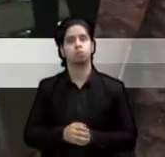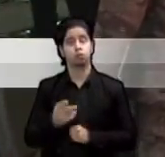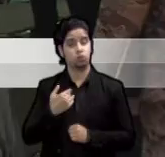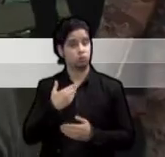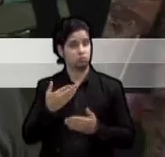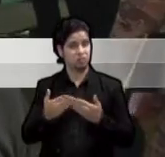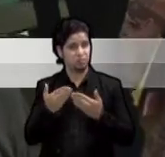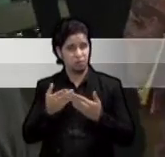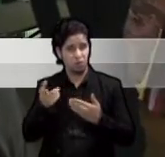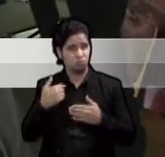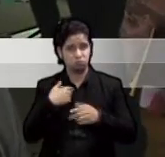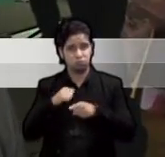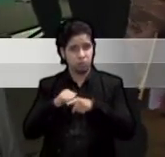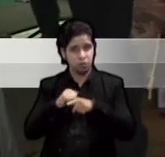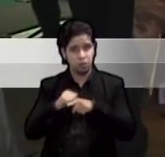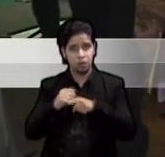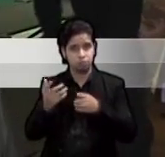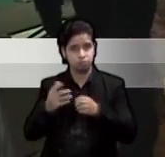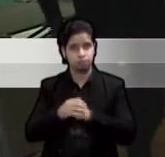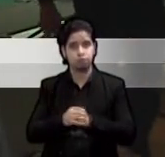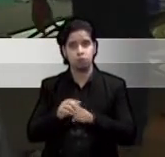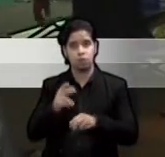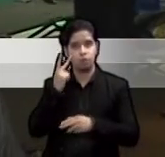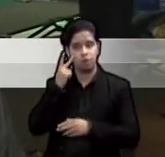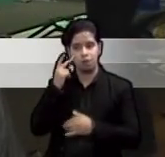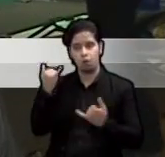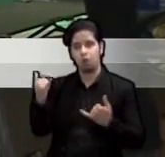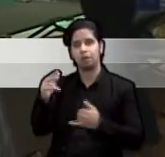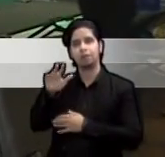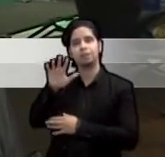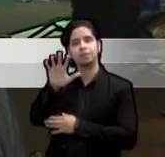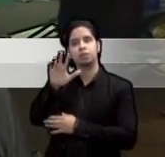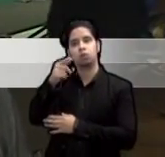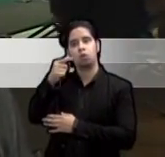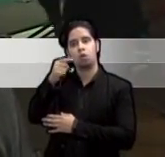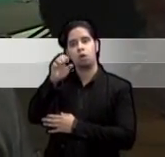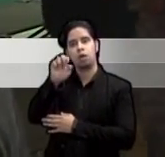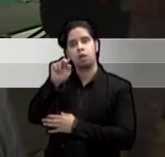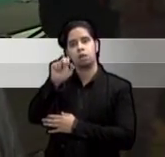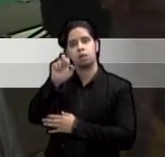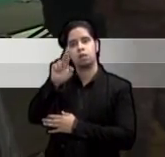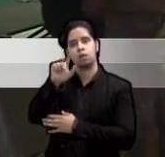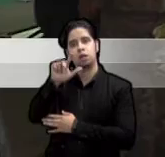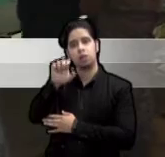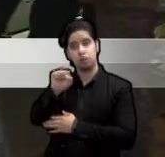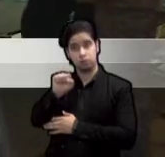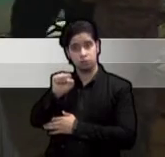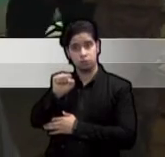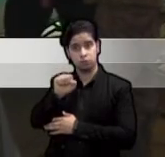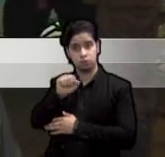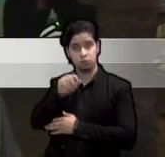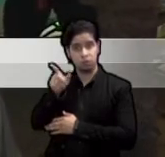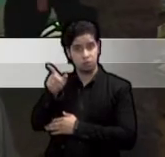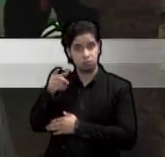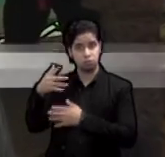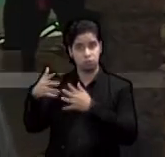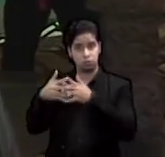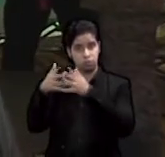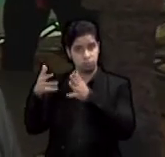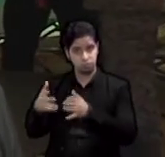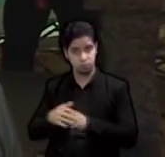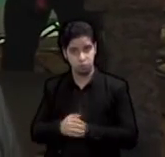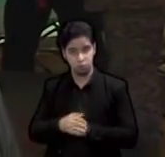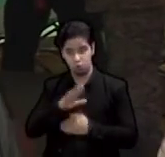gran escala. Fíjate que aquí hay 5 generales hoy del ejército de Estados Unidos en diferentes áreas, ellos a cargo, y ellos